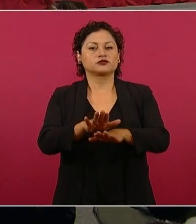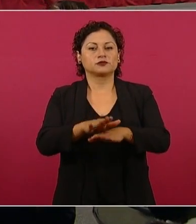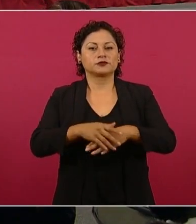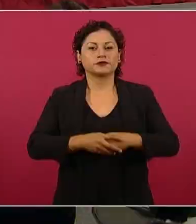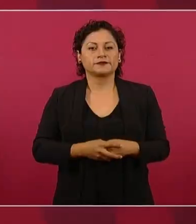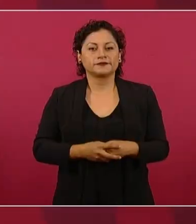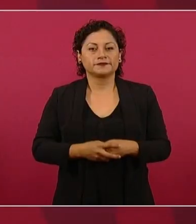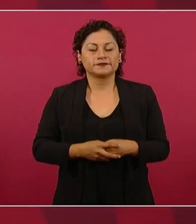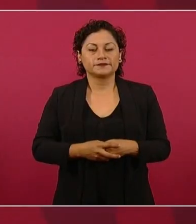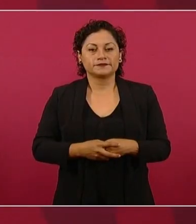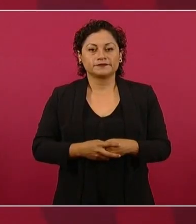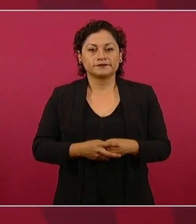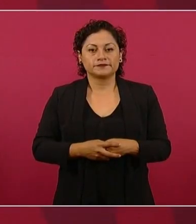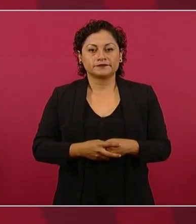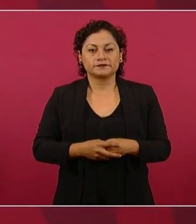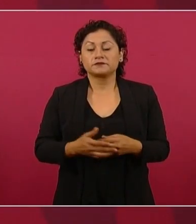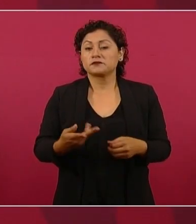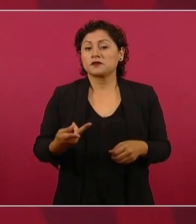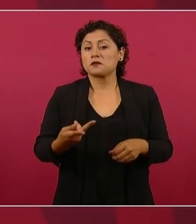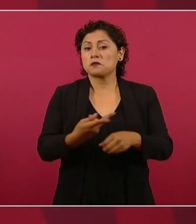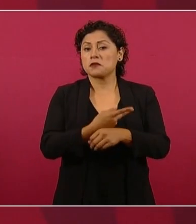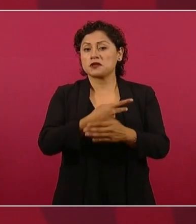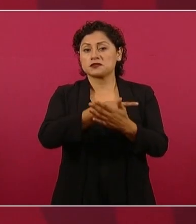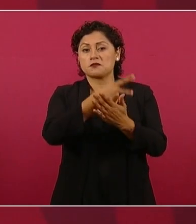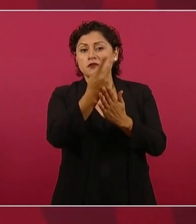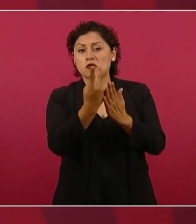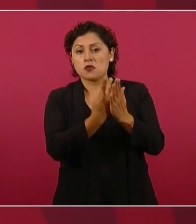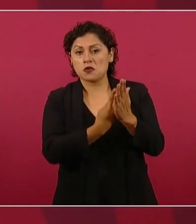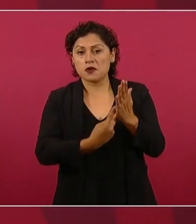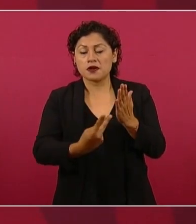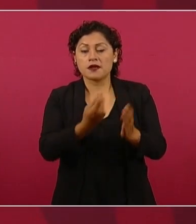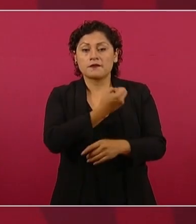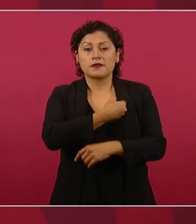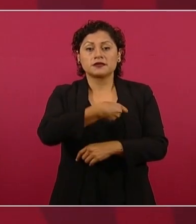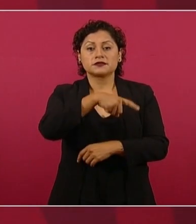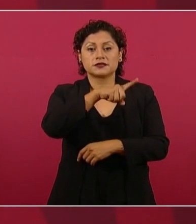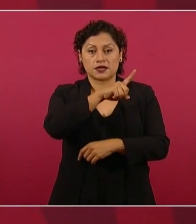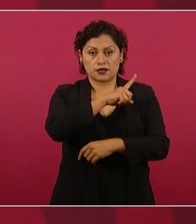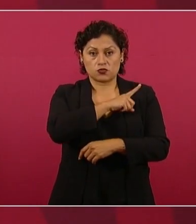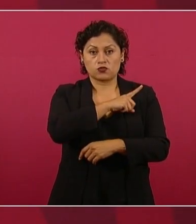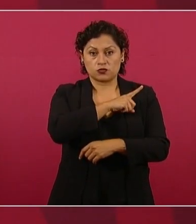programa de salud para garantizar